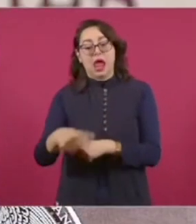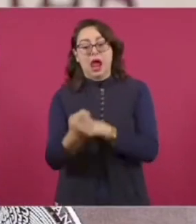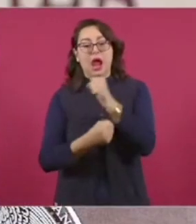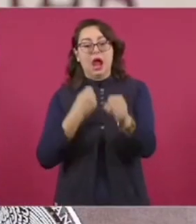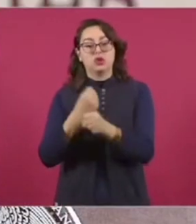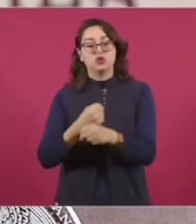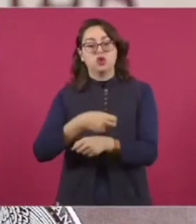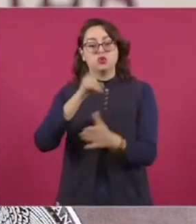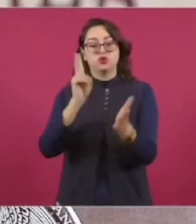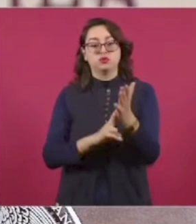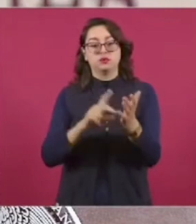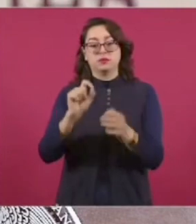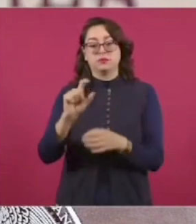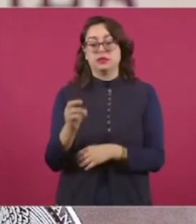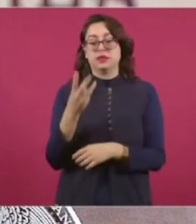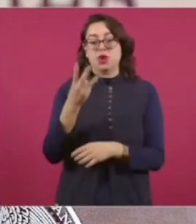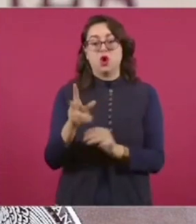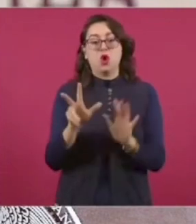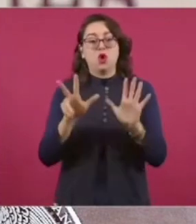asignado